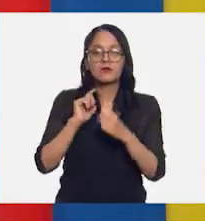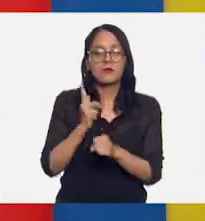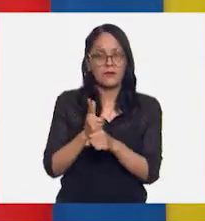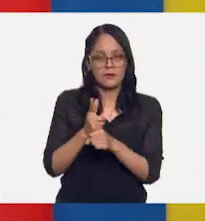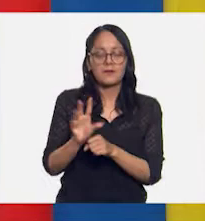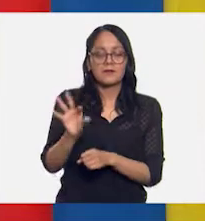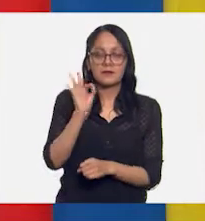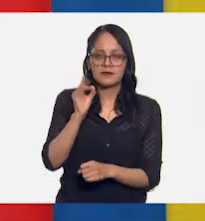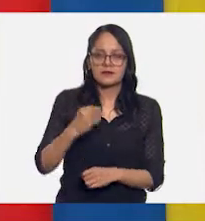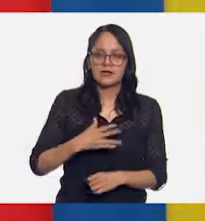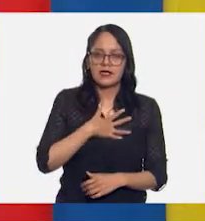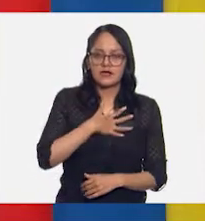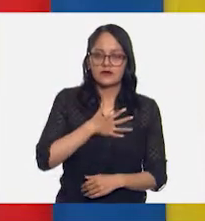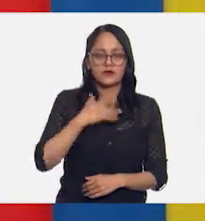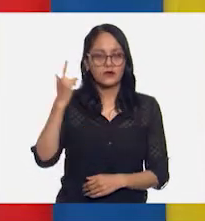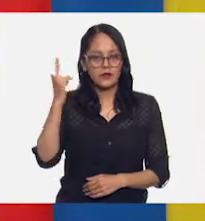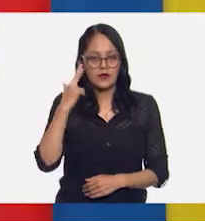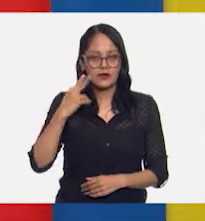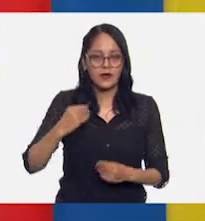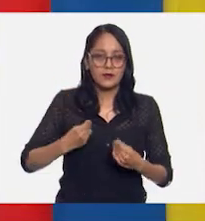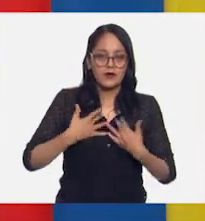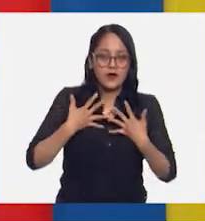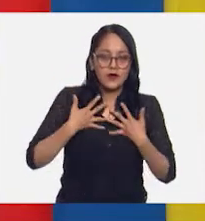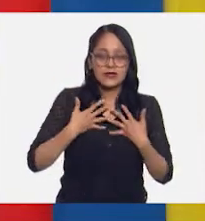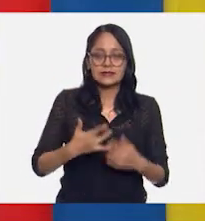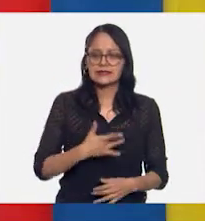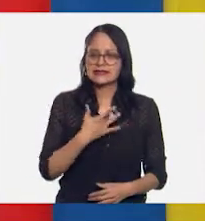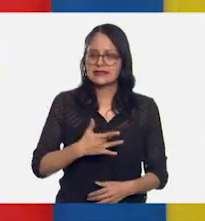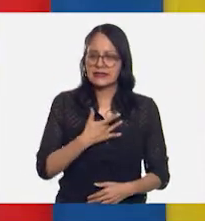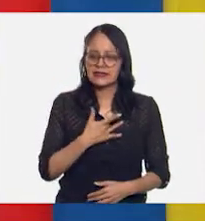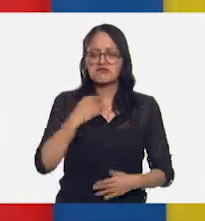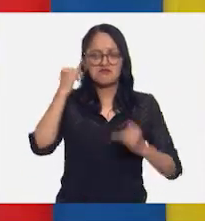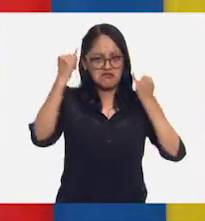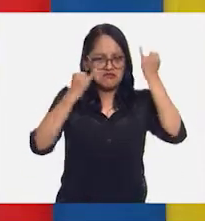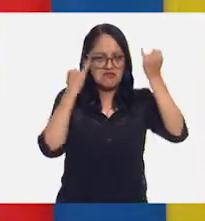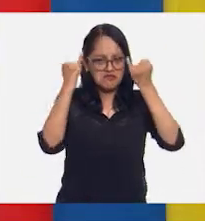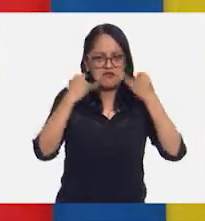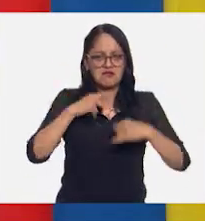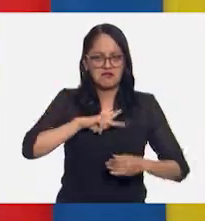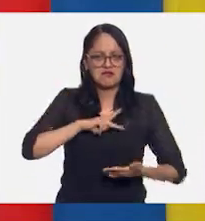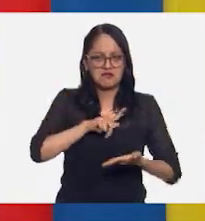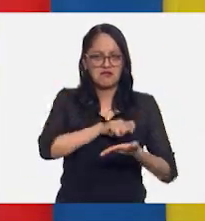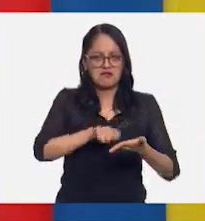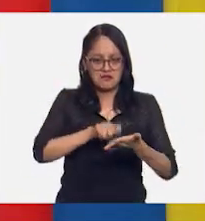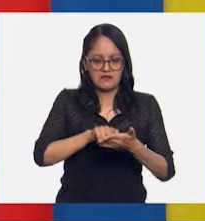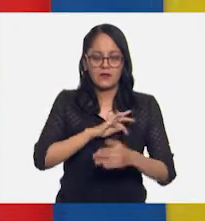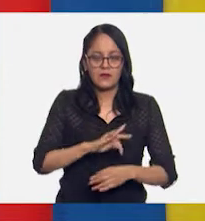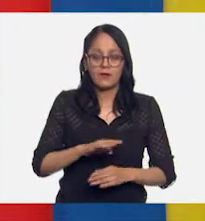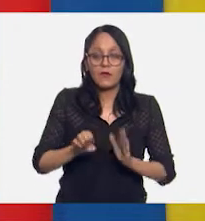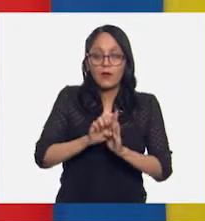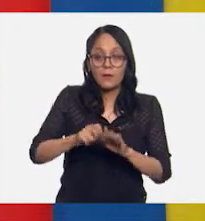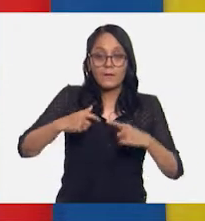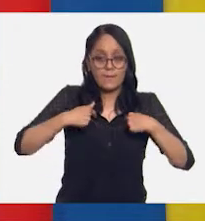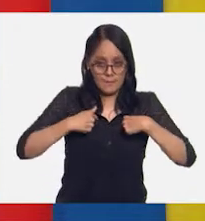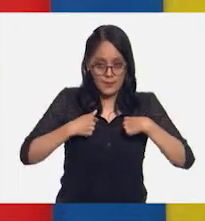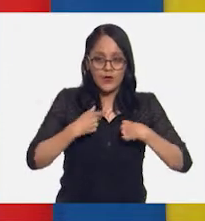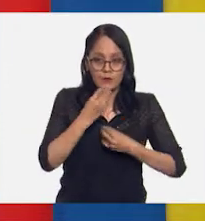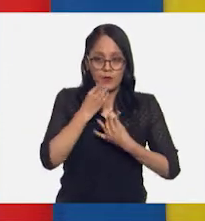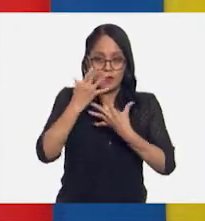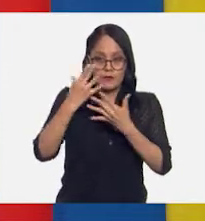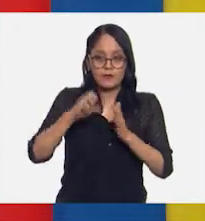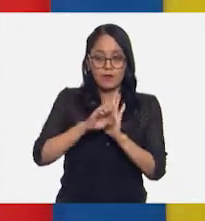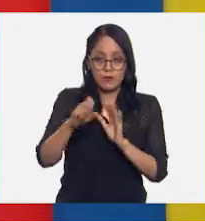enfatizar sensaciones, sonidos, emociones, sentimientos e ideas particulares. Por ejemplo, en mi poema, cuando el